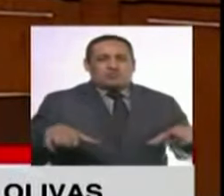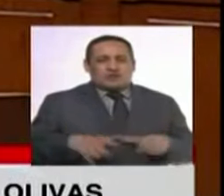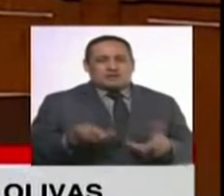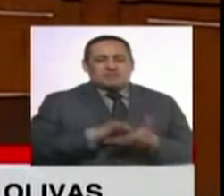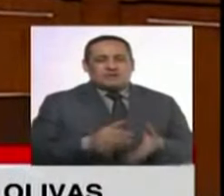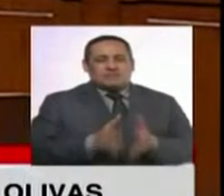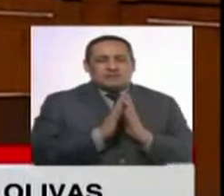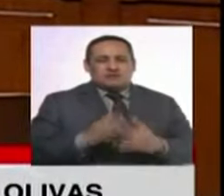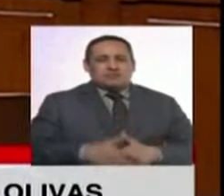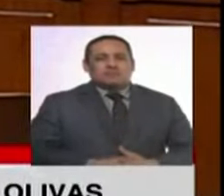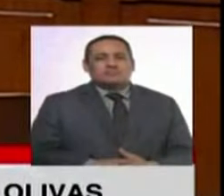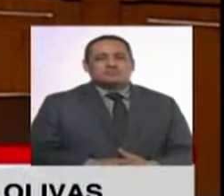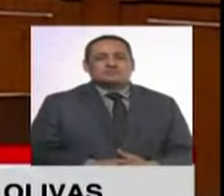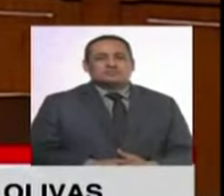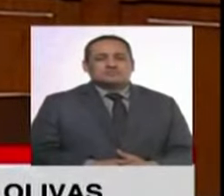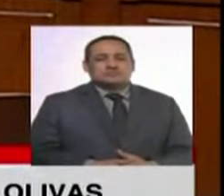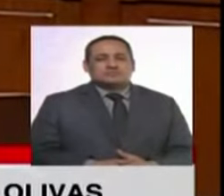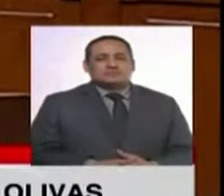que hemos solicitado